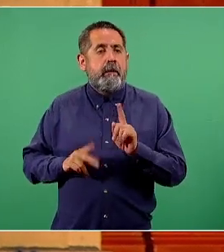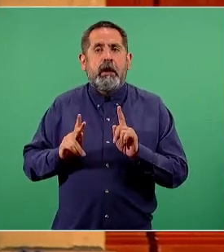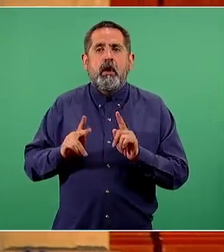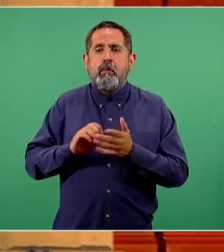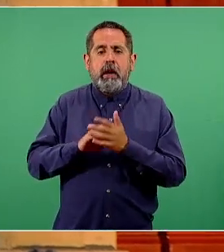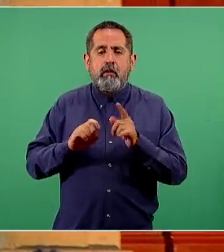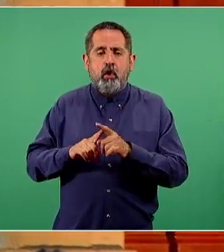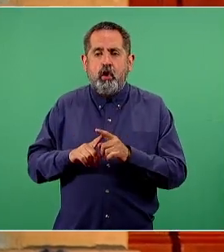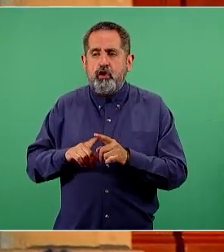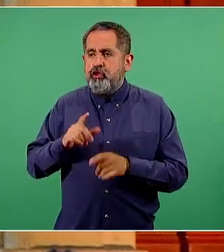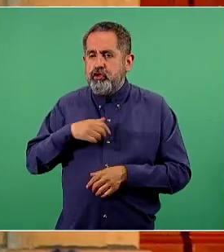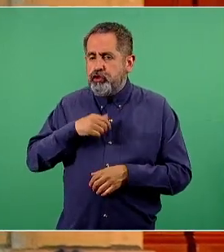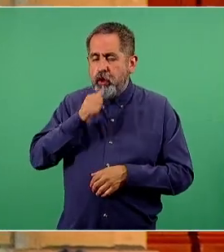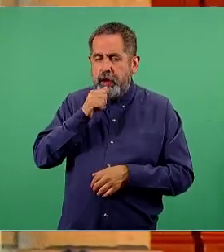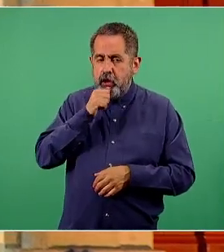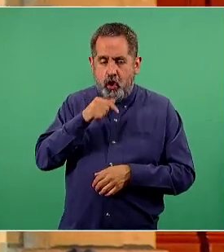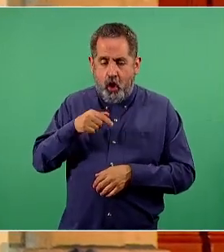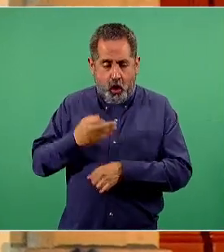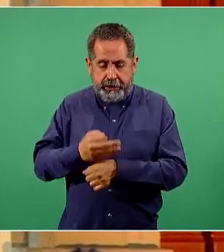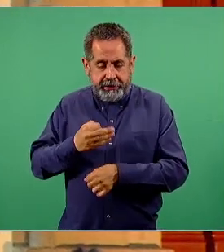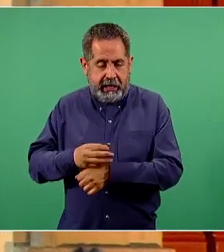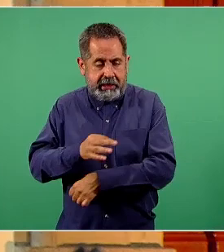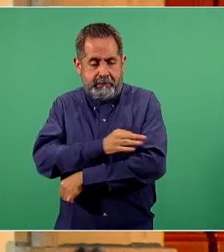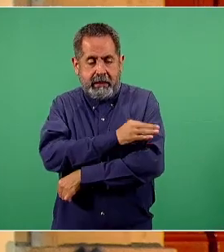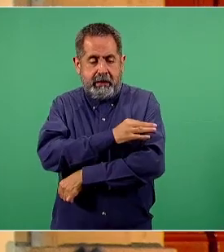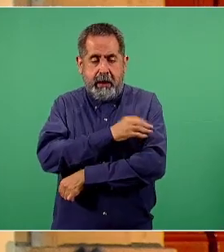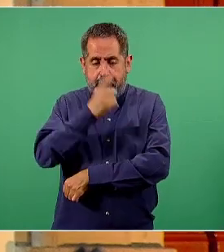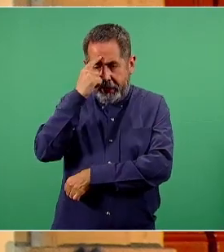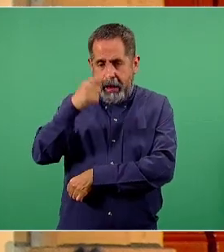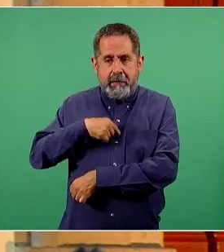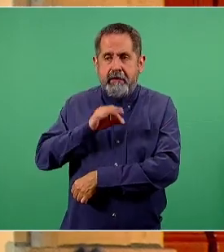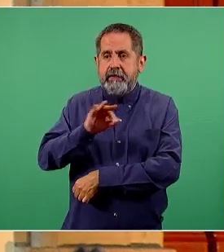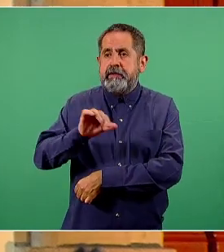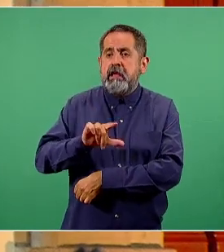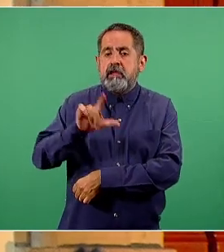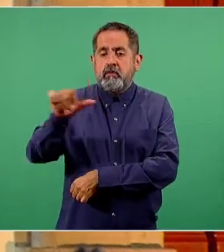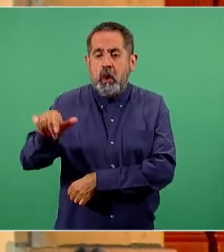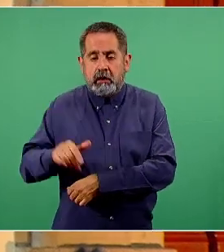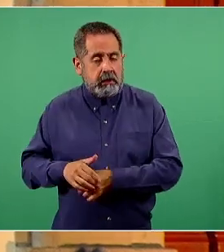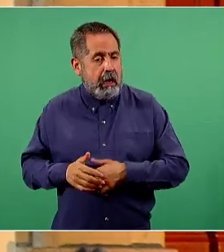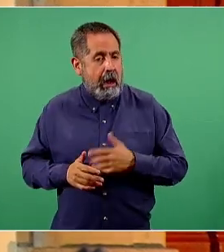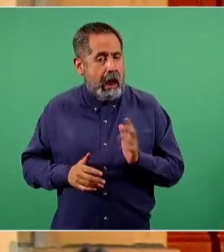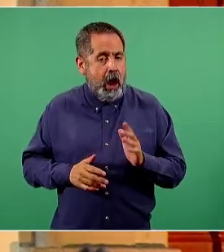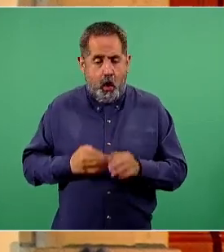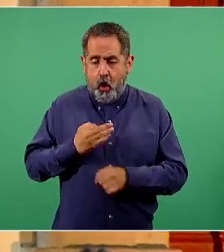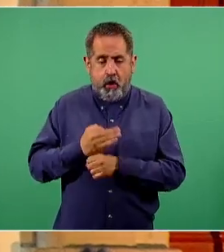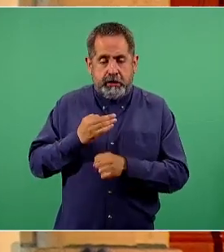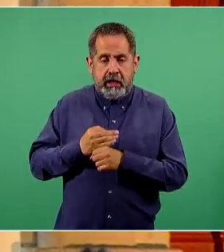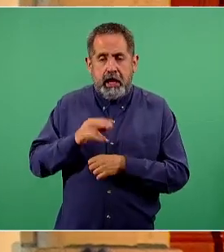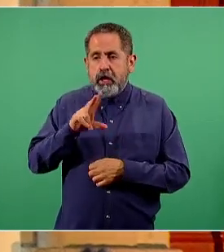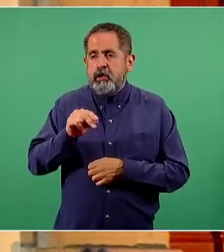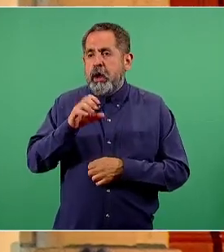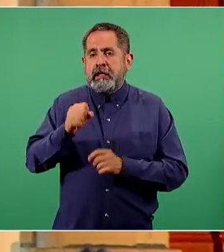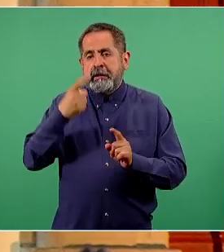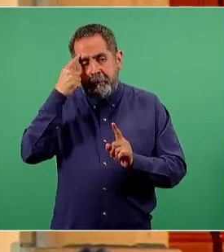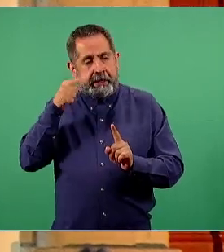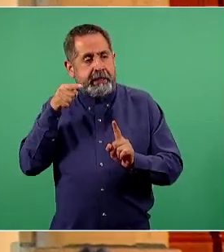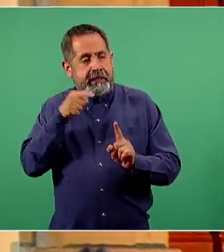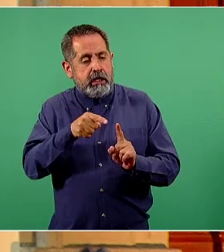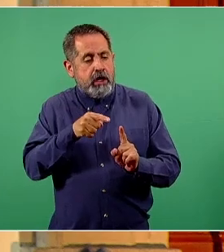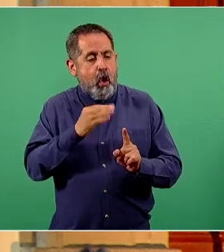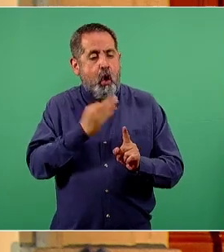corresponde vacunarse en un tiempo y lugar dados, porque en ese tiempo, en ese momento, está en